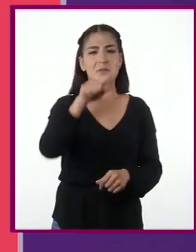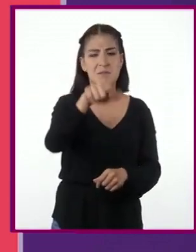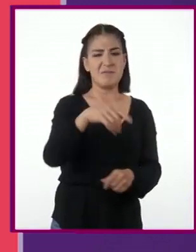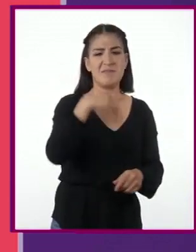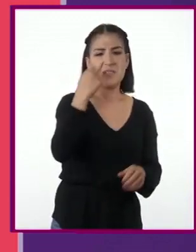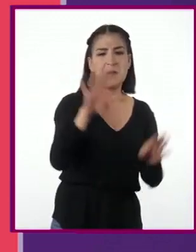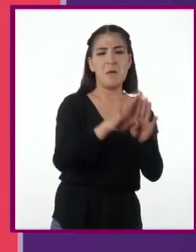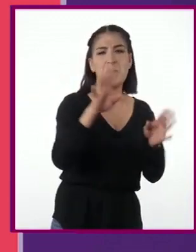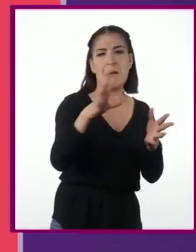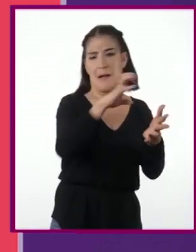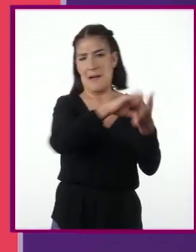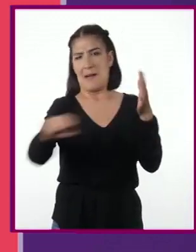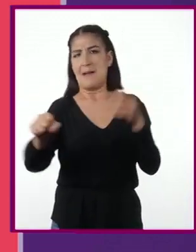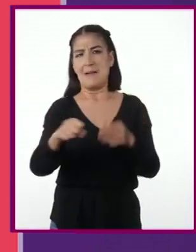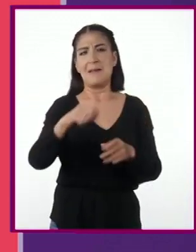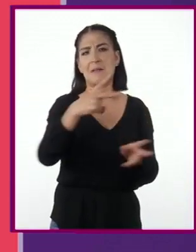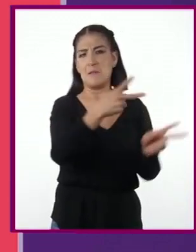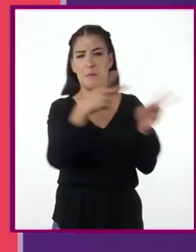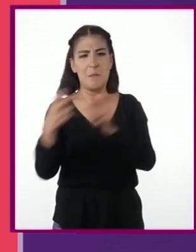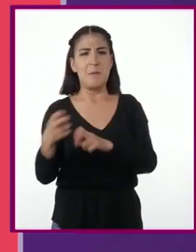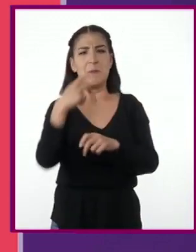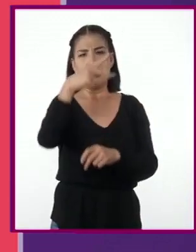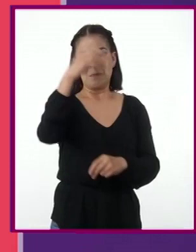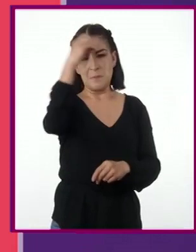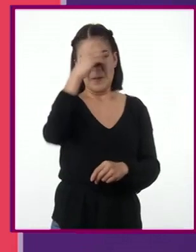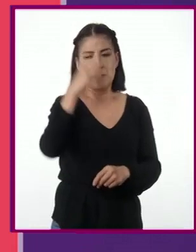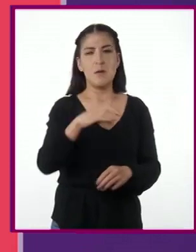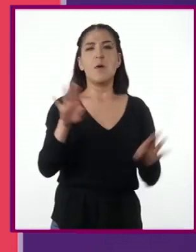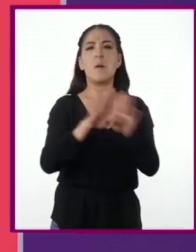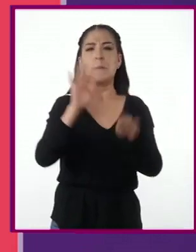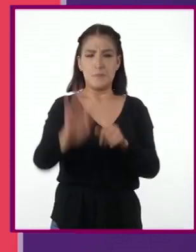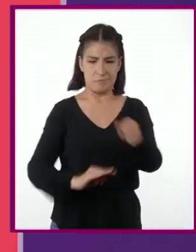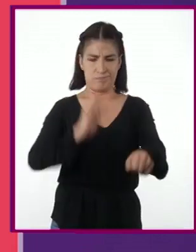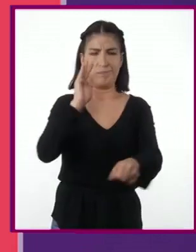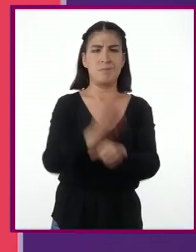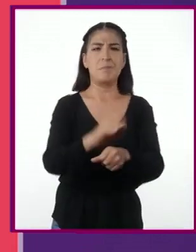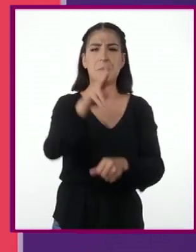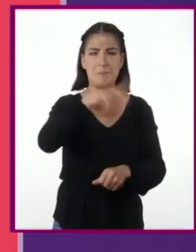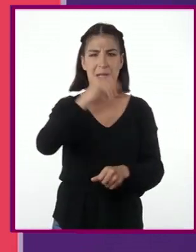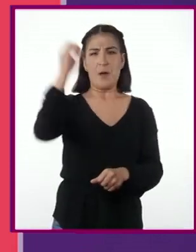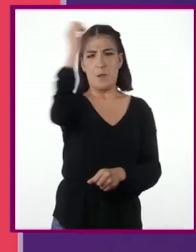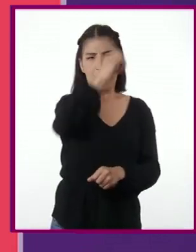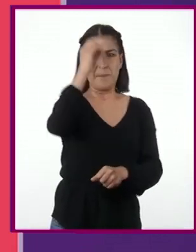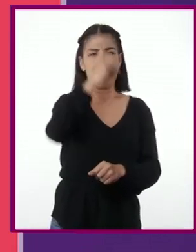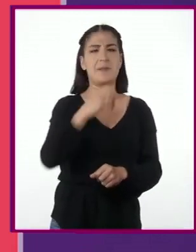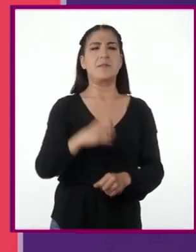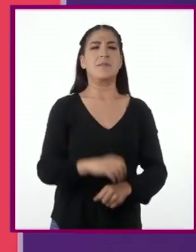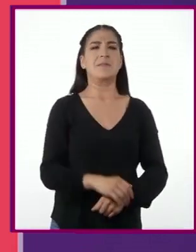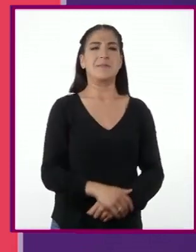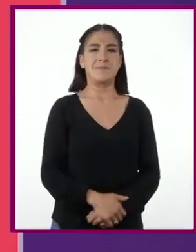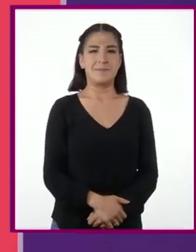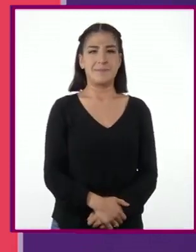opinión? ¿Qué se requiere para defender tus puntos de vista?